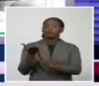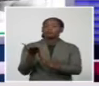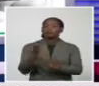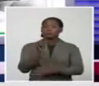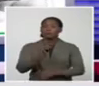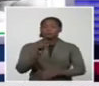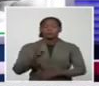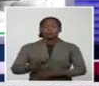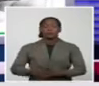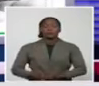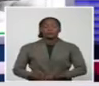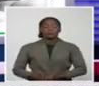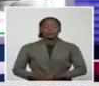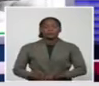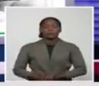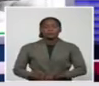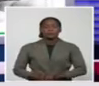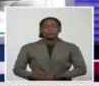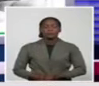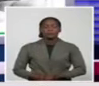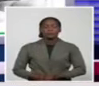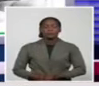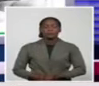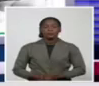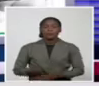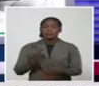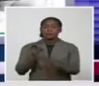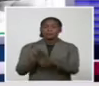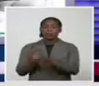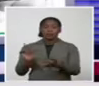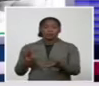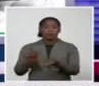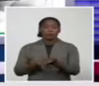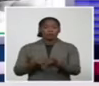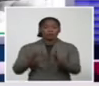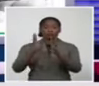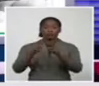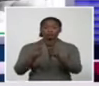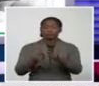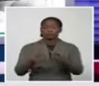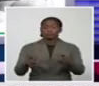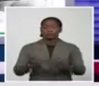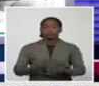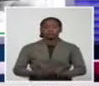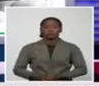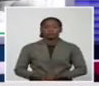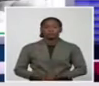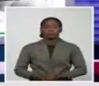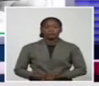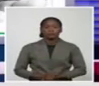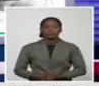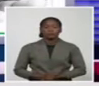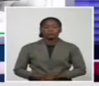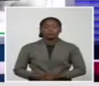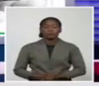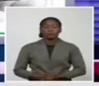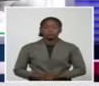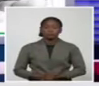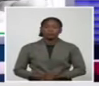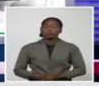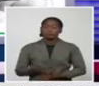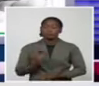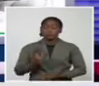la pandemia desde el pasado 11 de marzo de 2020, más de un año. Podemos decir también, entre las cifras